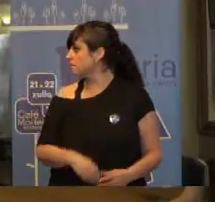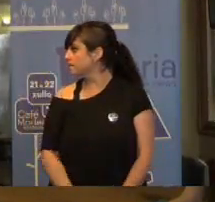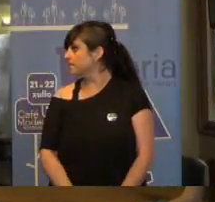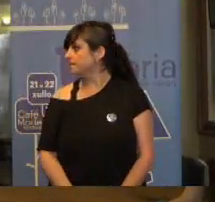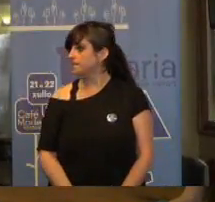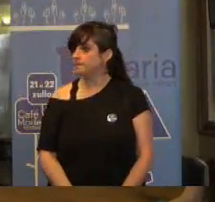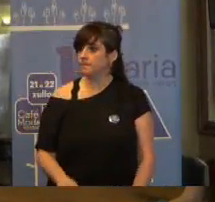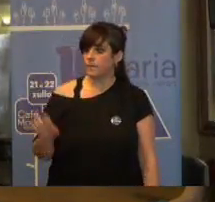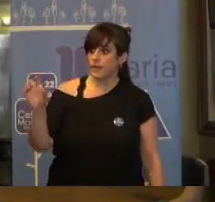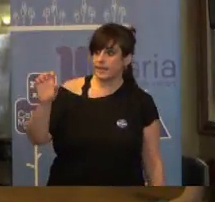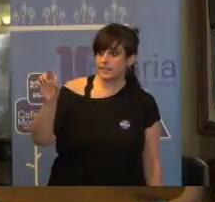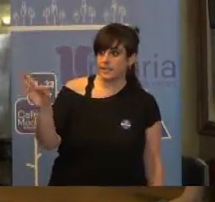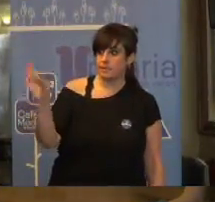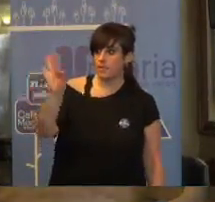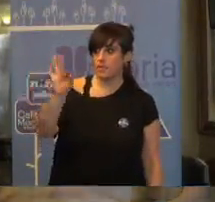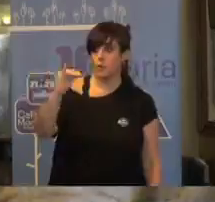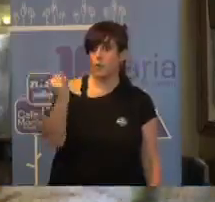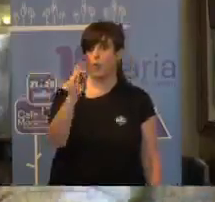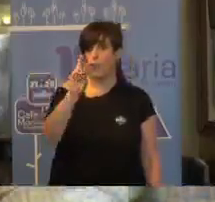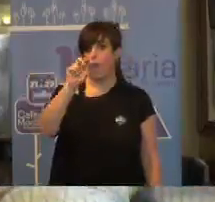Esteban e Xoan.